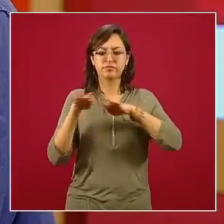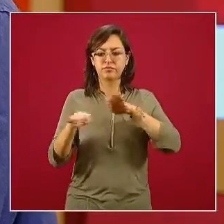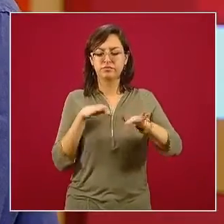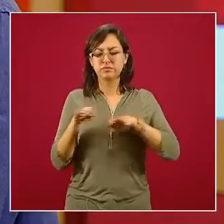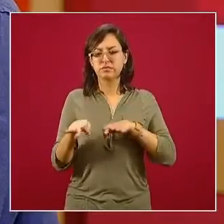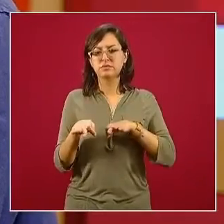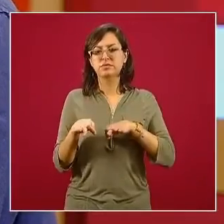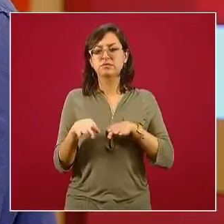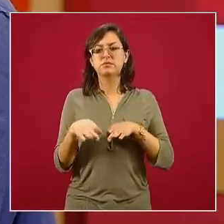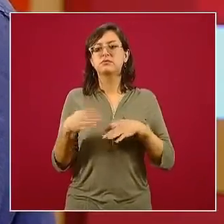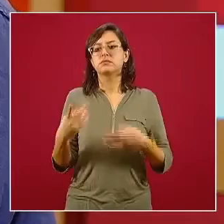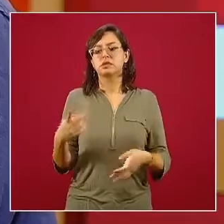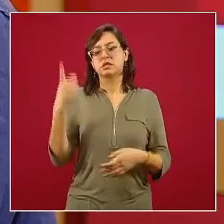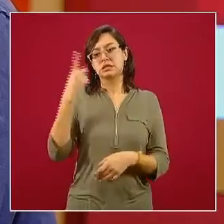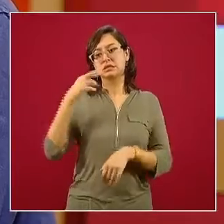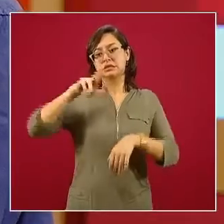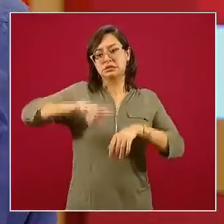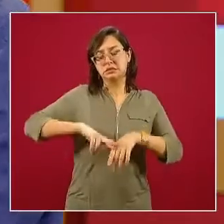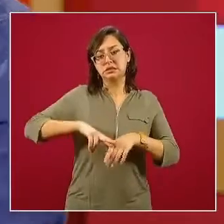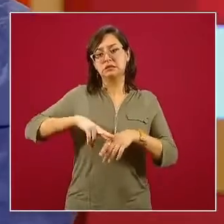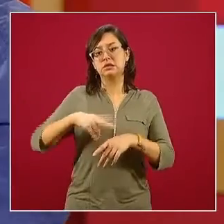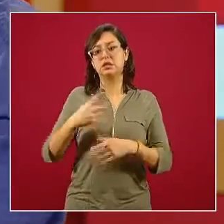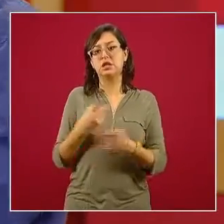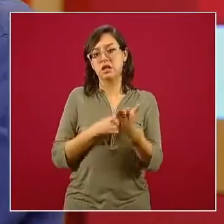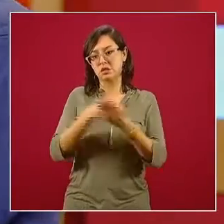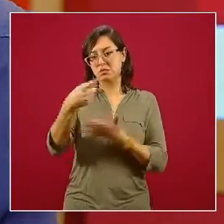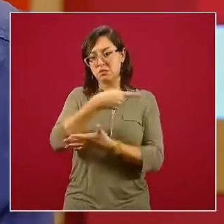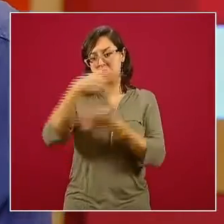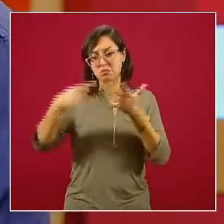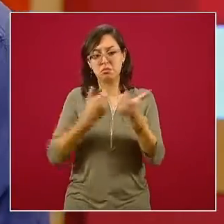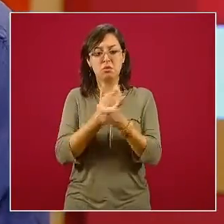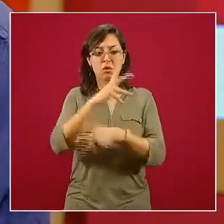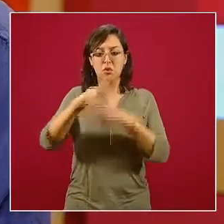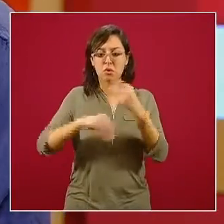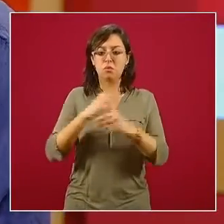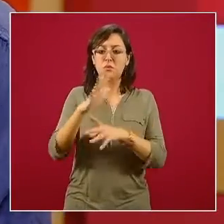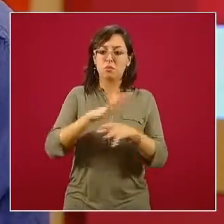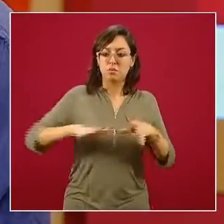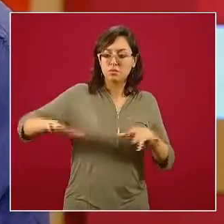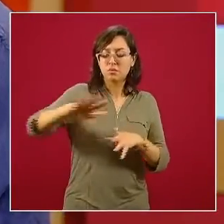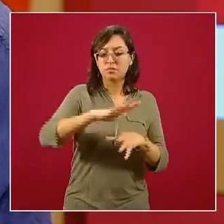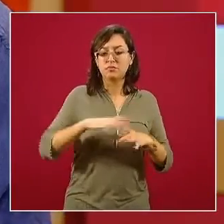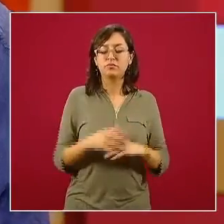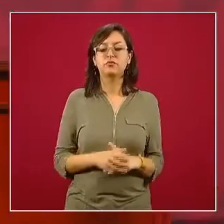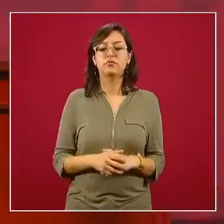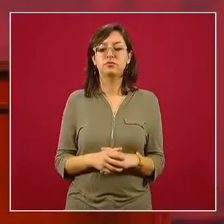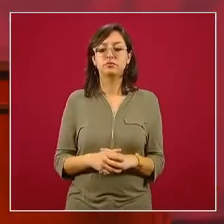Económicas y Sociales, y por esta razón nos hemos